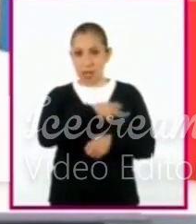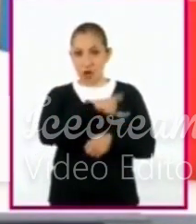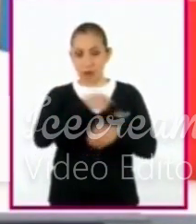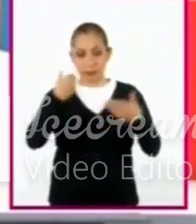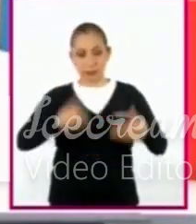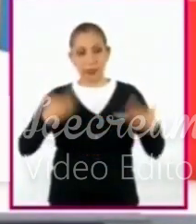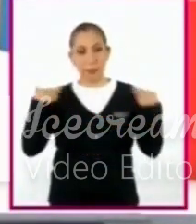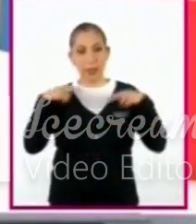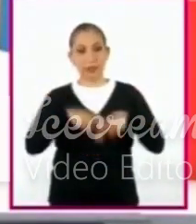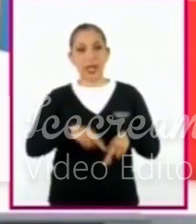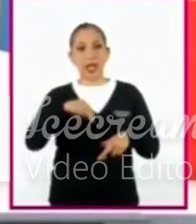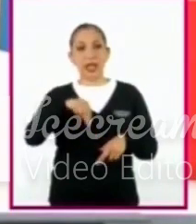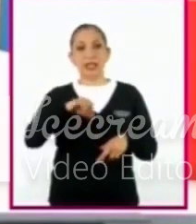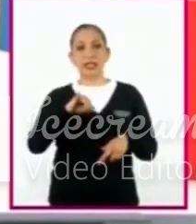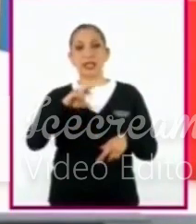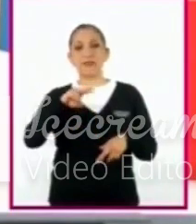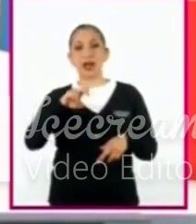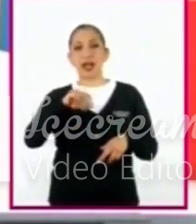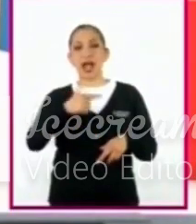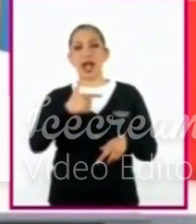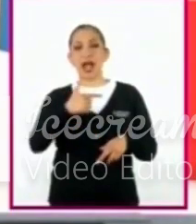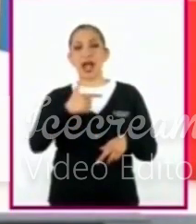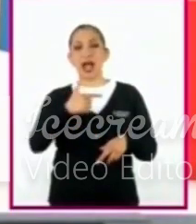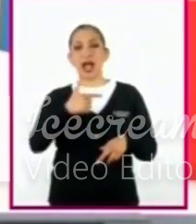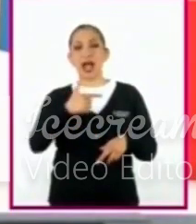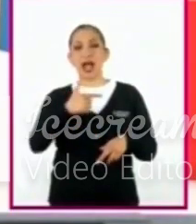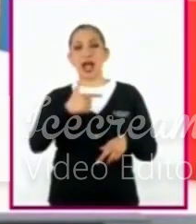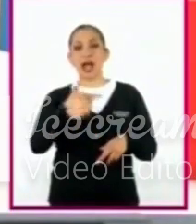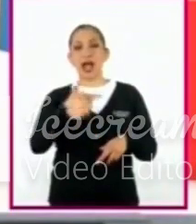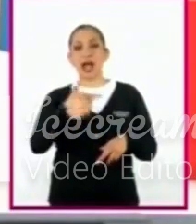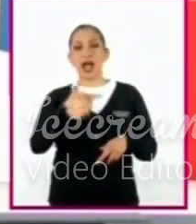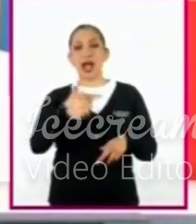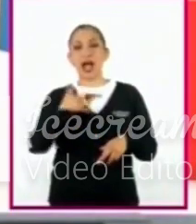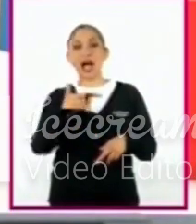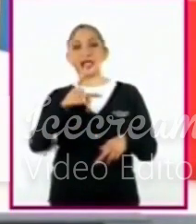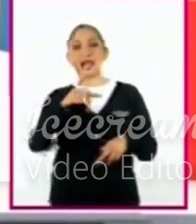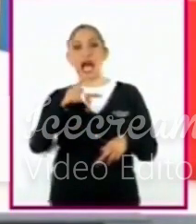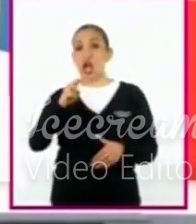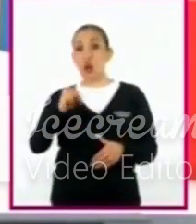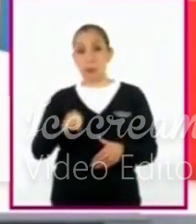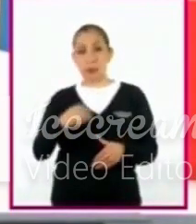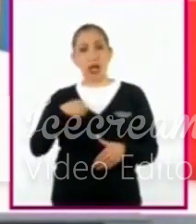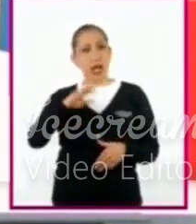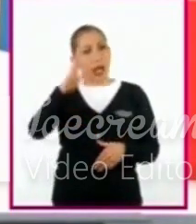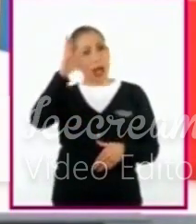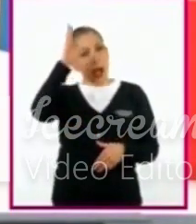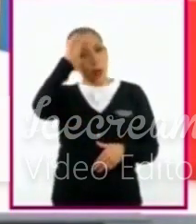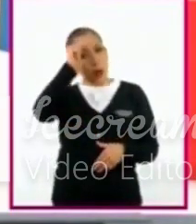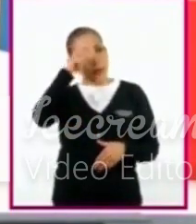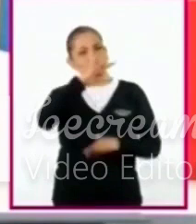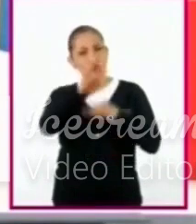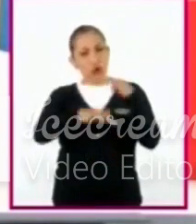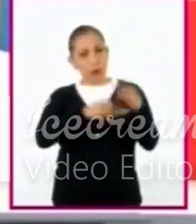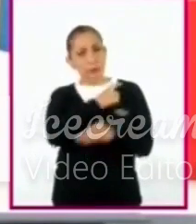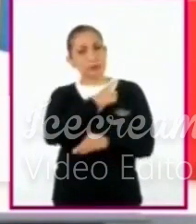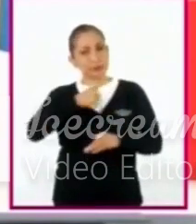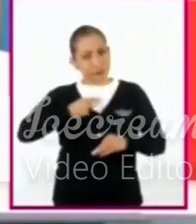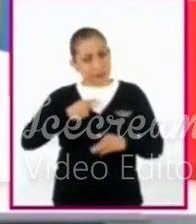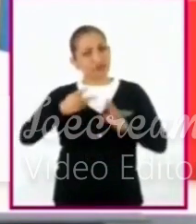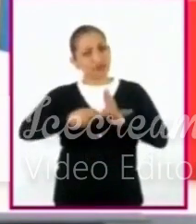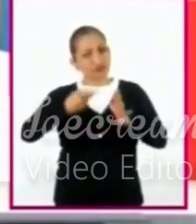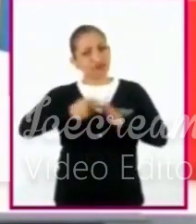la maestra Nirvana Galicia Juárez. Y yo les quiero recordar que todos debemos lavarnos